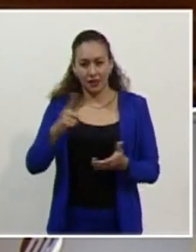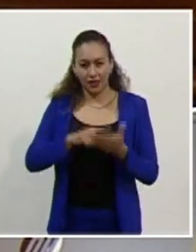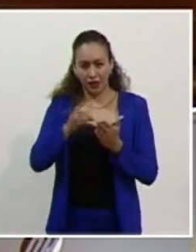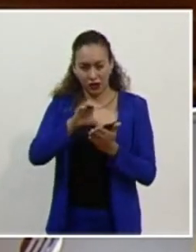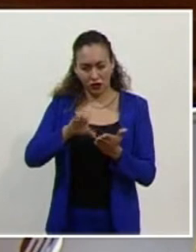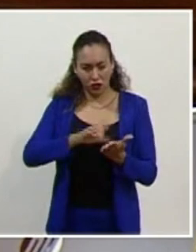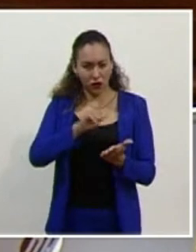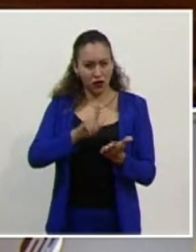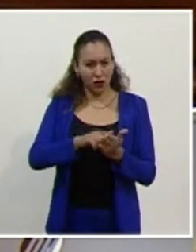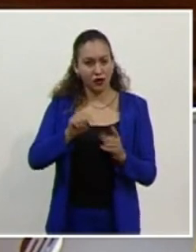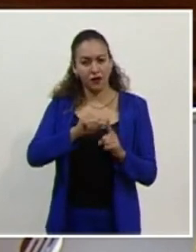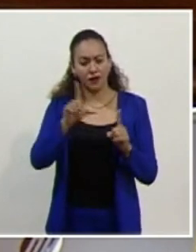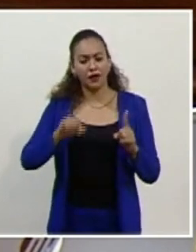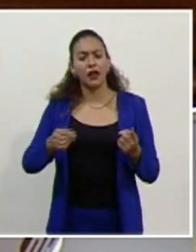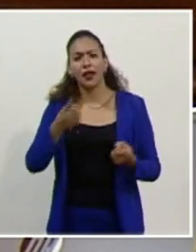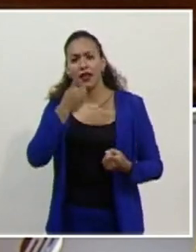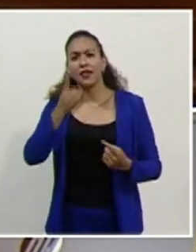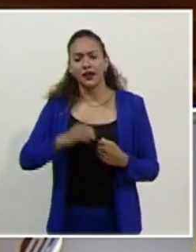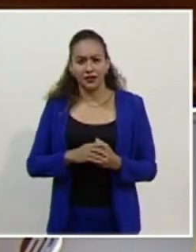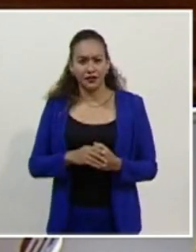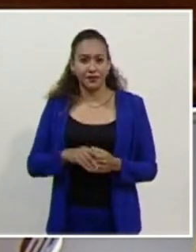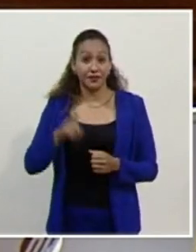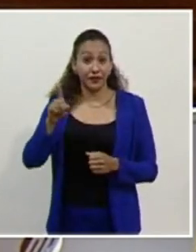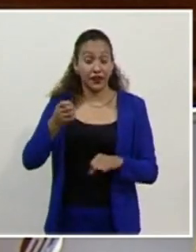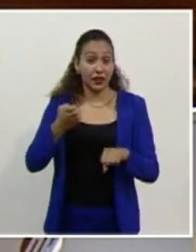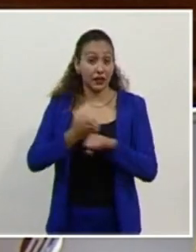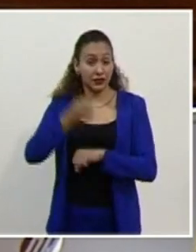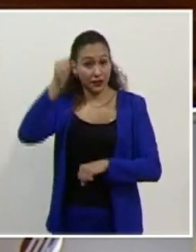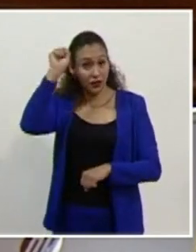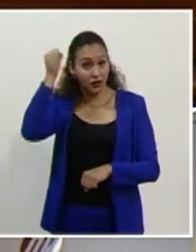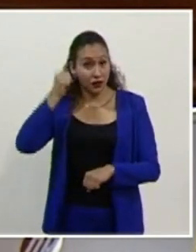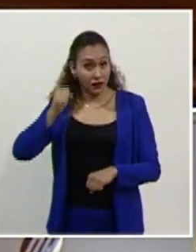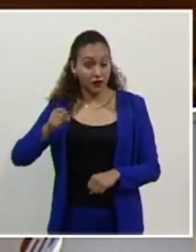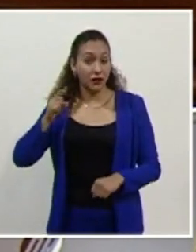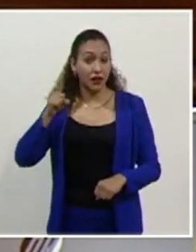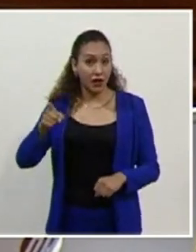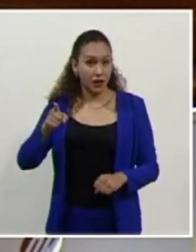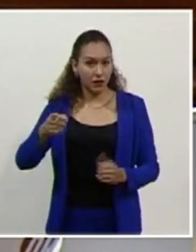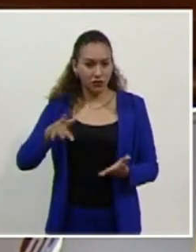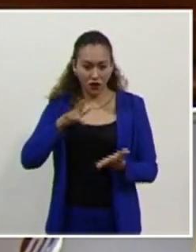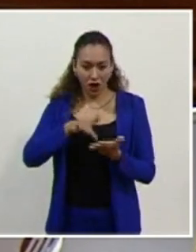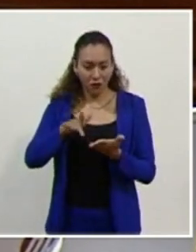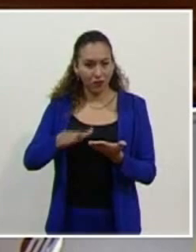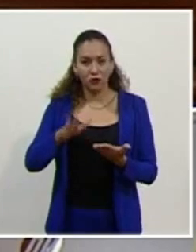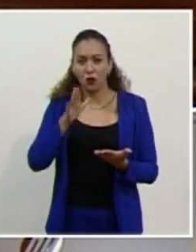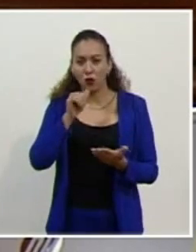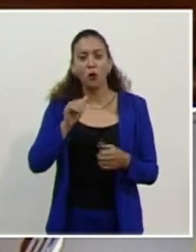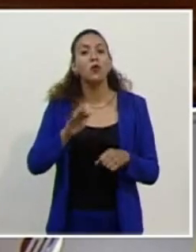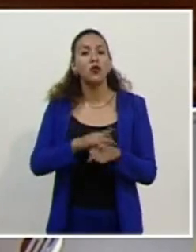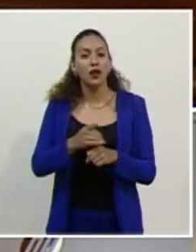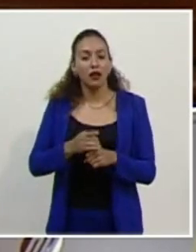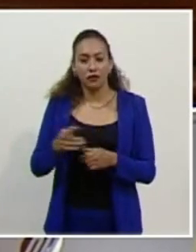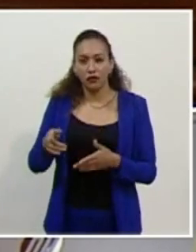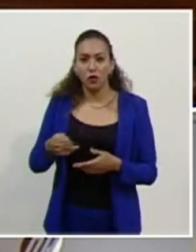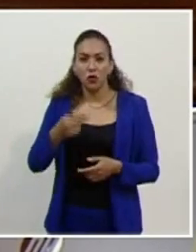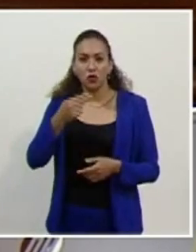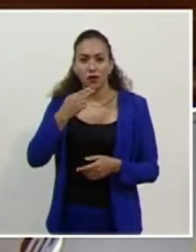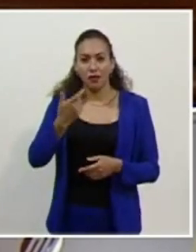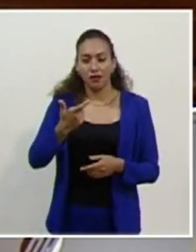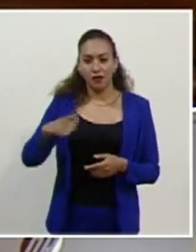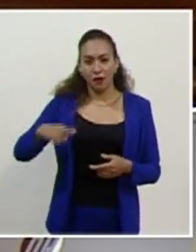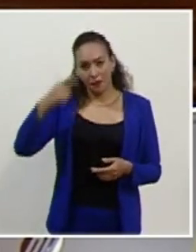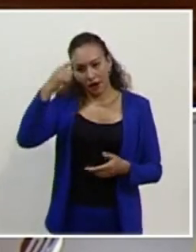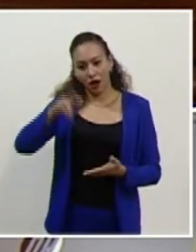Constitución Federal, el Congreso del Estado de Sinaloa no puede dar estos apoyos mediante subsidios o exenciones